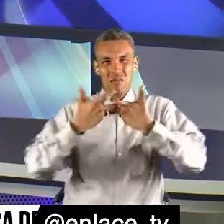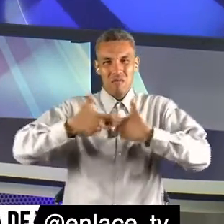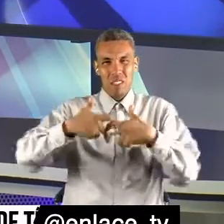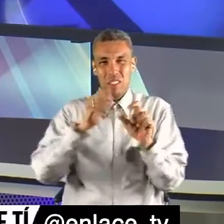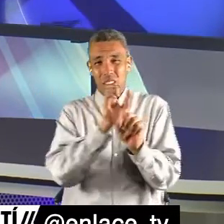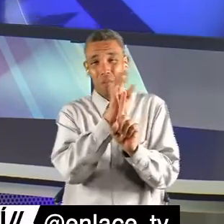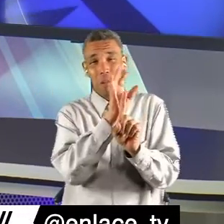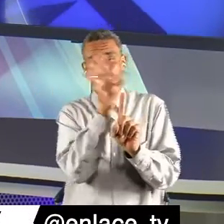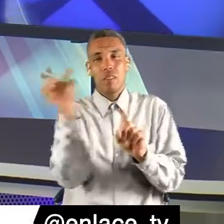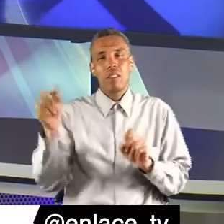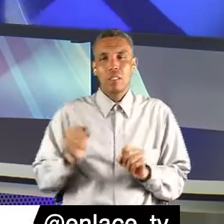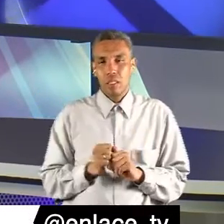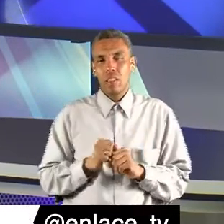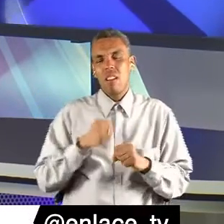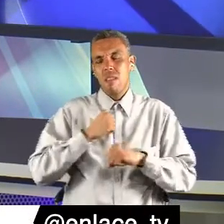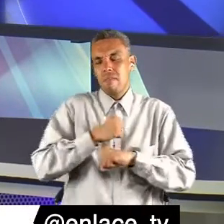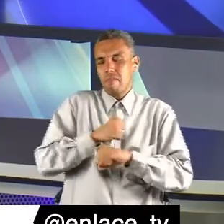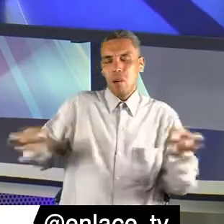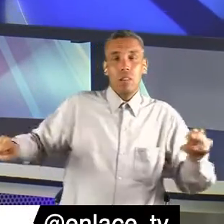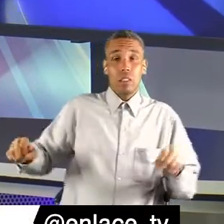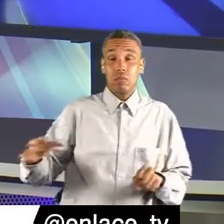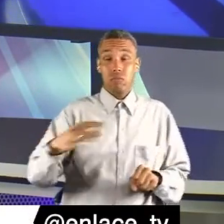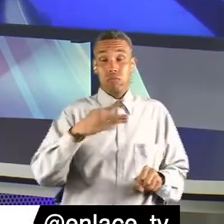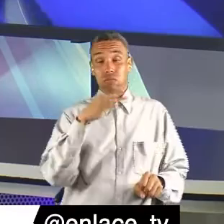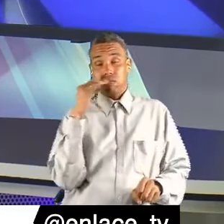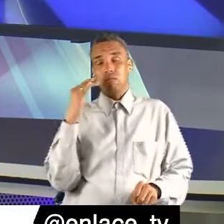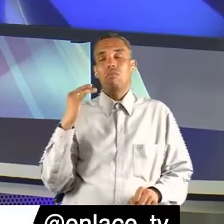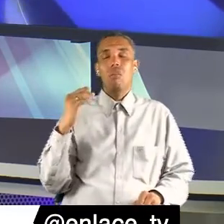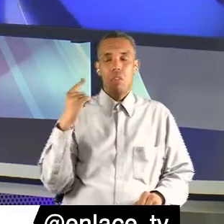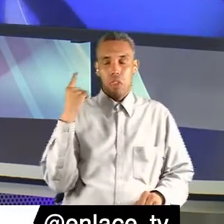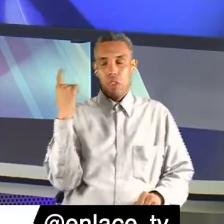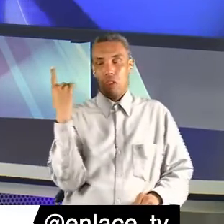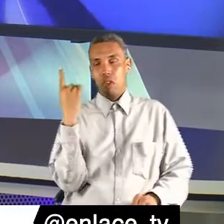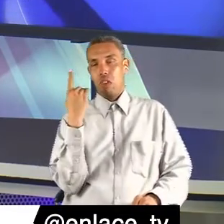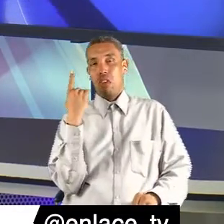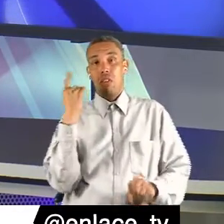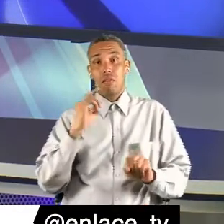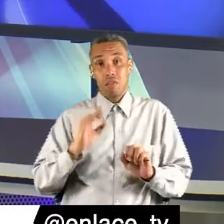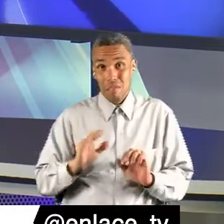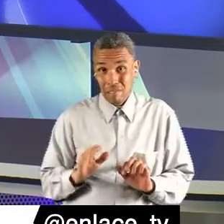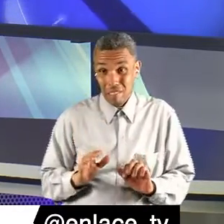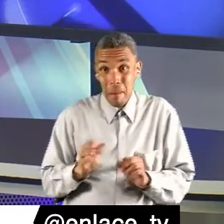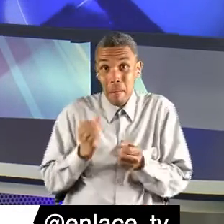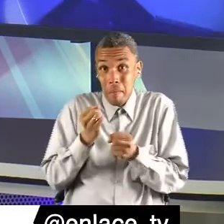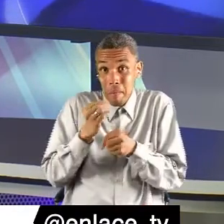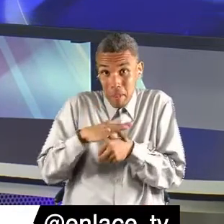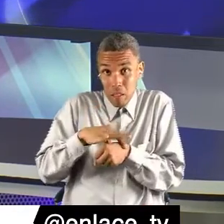Fertilizantes Colombianos S.A. Los afectados reciben a esta hora atención médica en un centro asistencial.